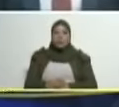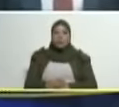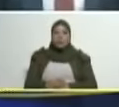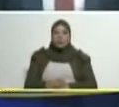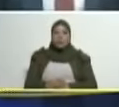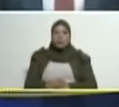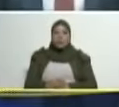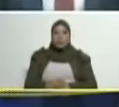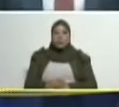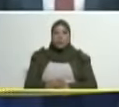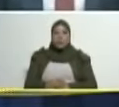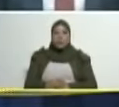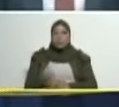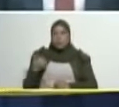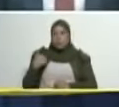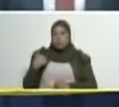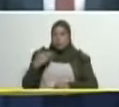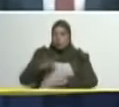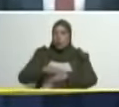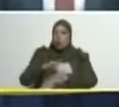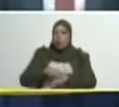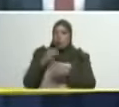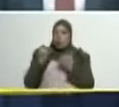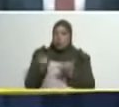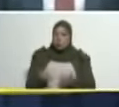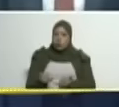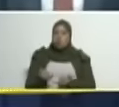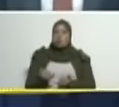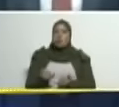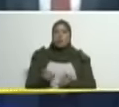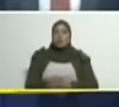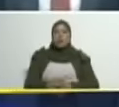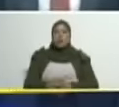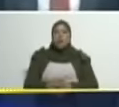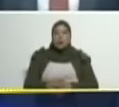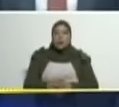Y yo he dicho, y lo estamos haciendo,